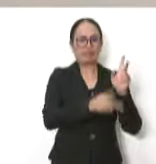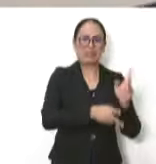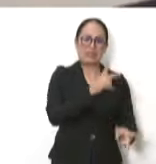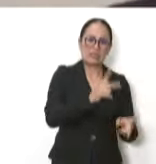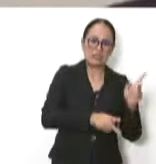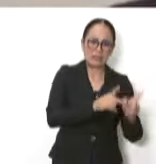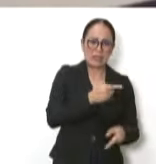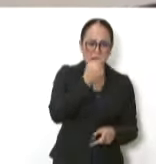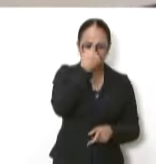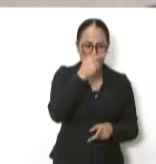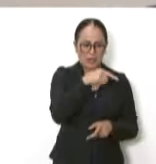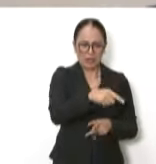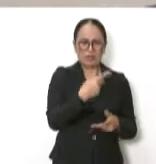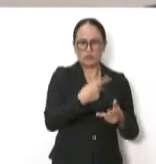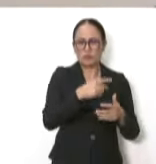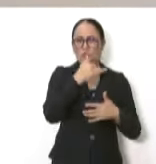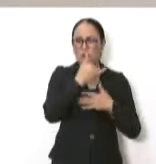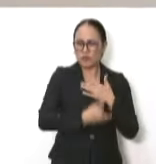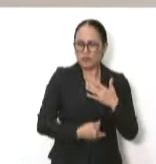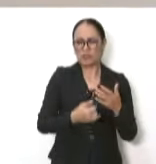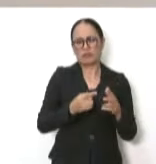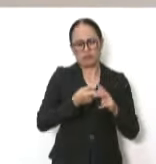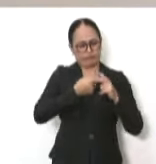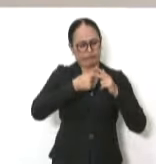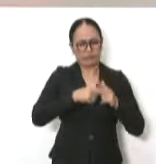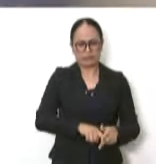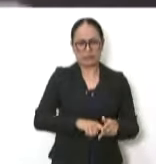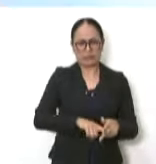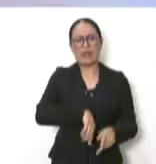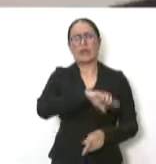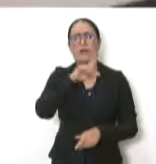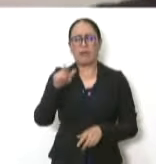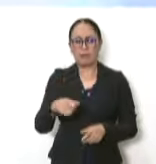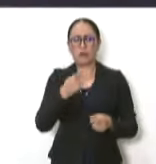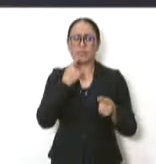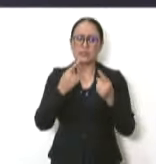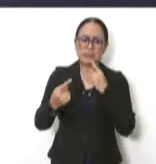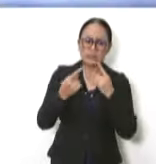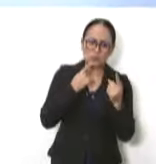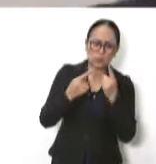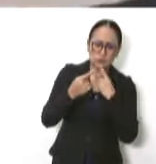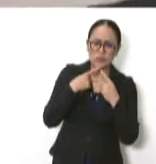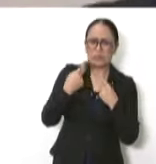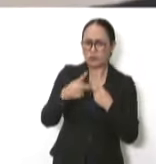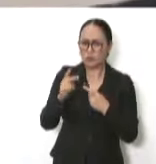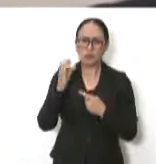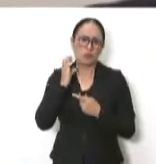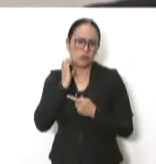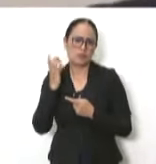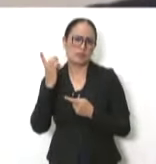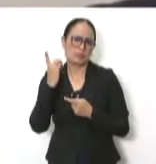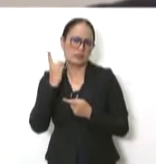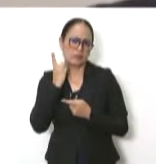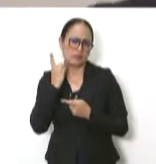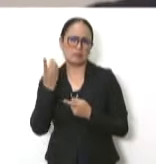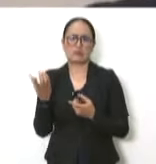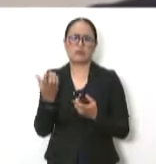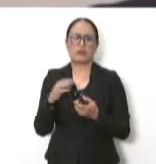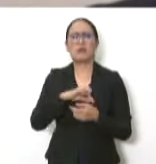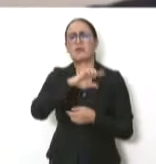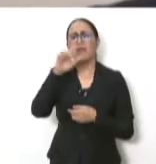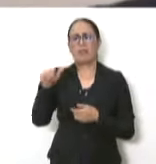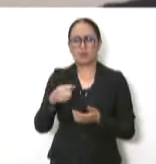que puedan tener sus proyectos listos y se puedan discutir en sus congresos locales para, en su caso,